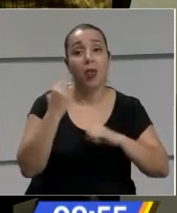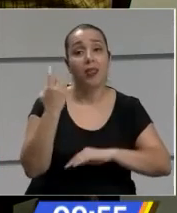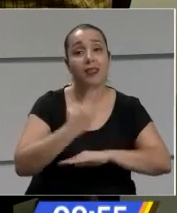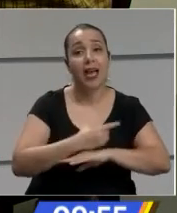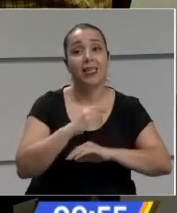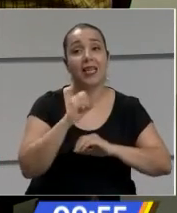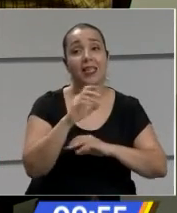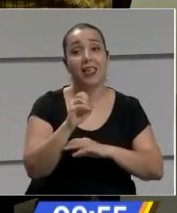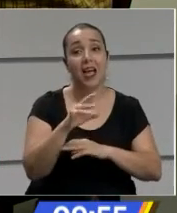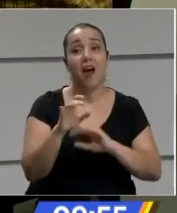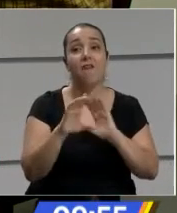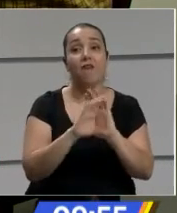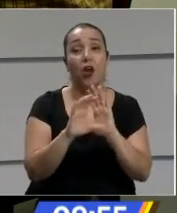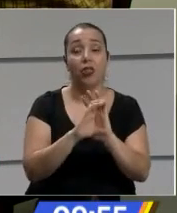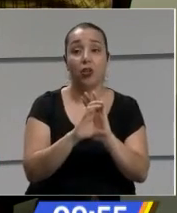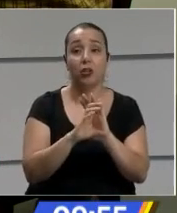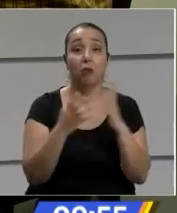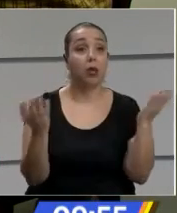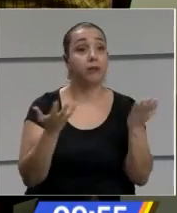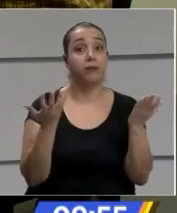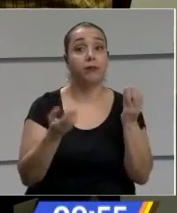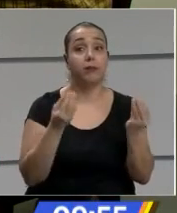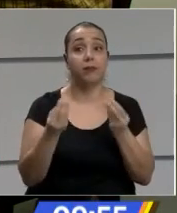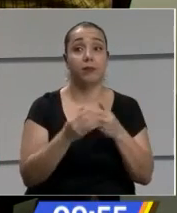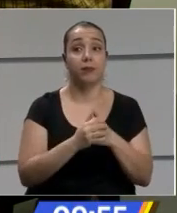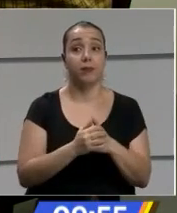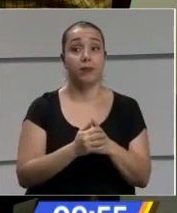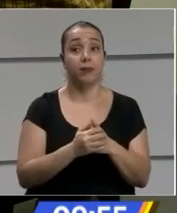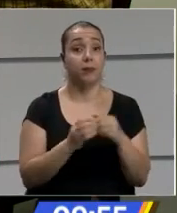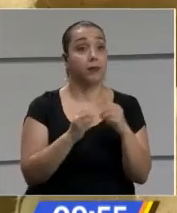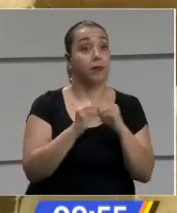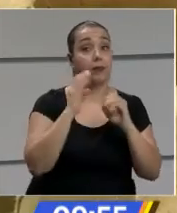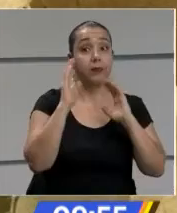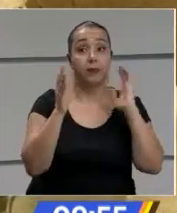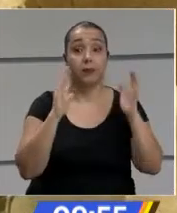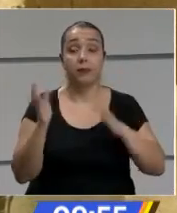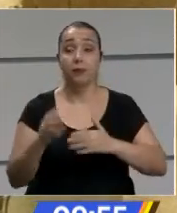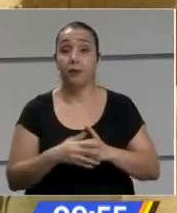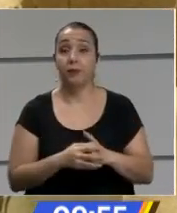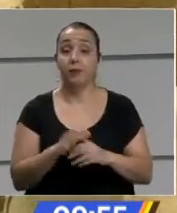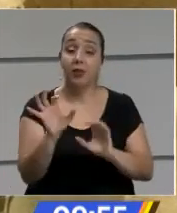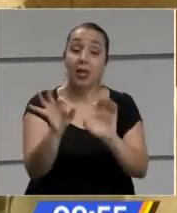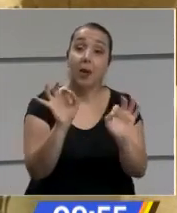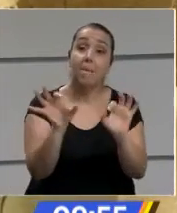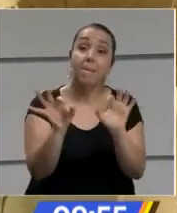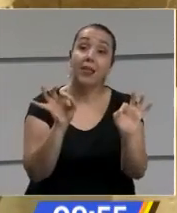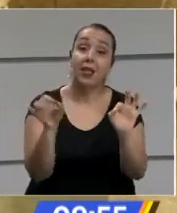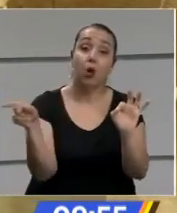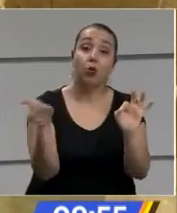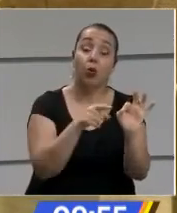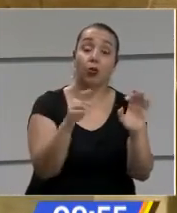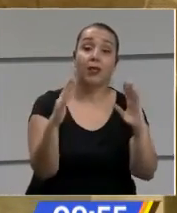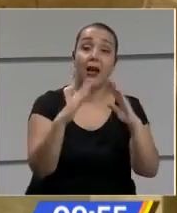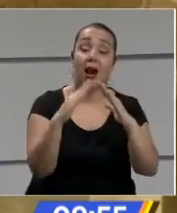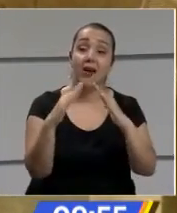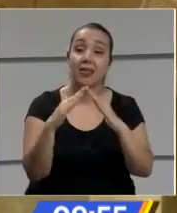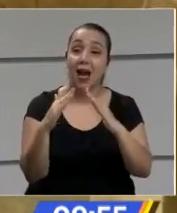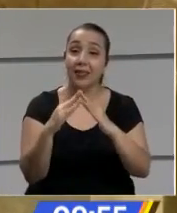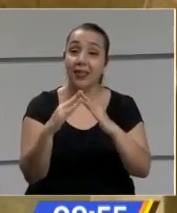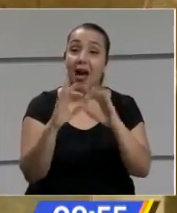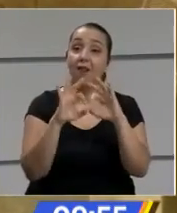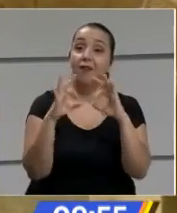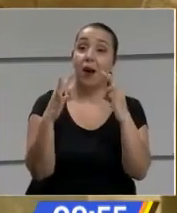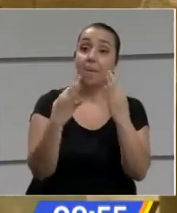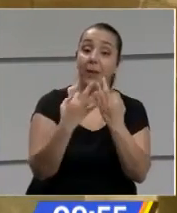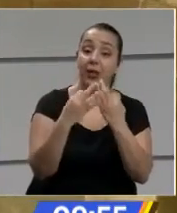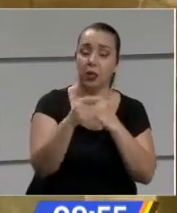fotografías. ¿Qué se nos quedó? ¿Mandar más saludos o no? Invitarlos en casita, a las familias, a los chicos, a